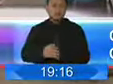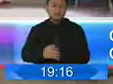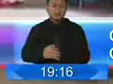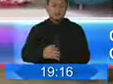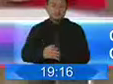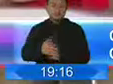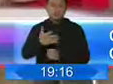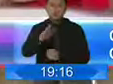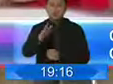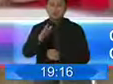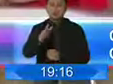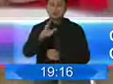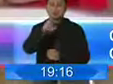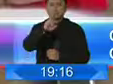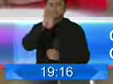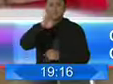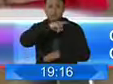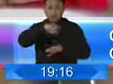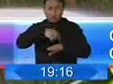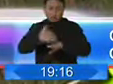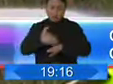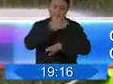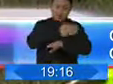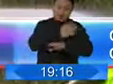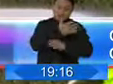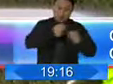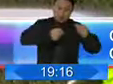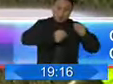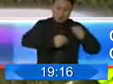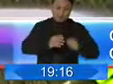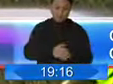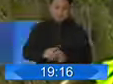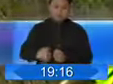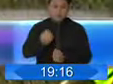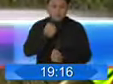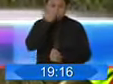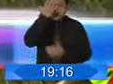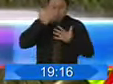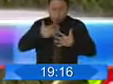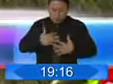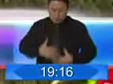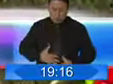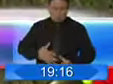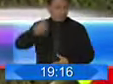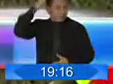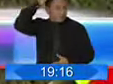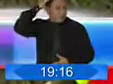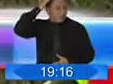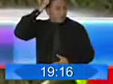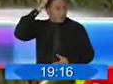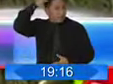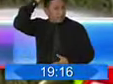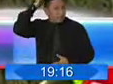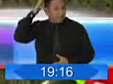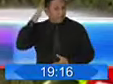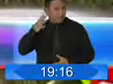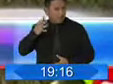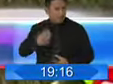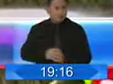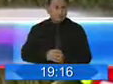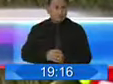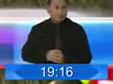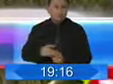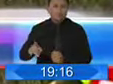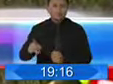hace aproximadamente 24 horas. Piel blanca, el cabello rubio, posee